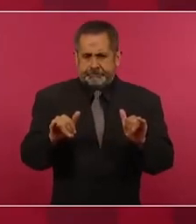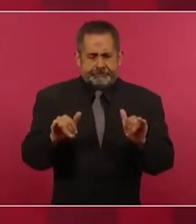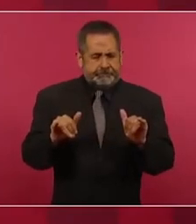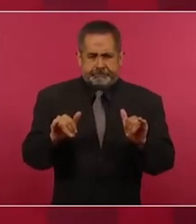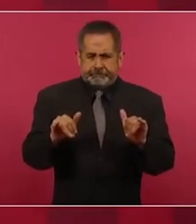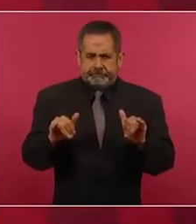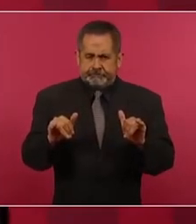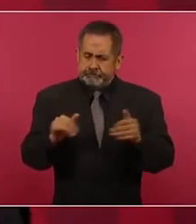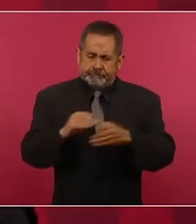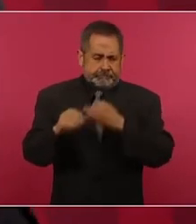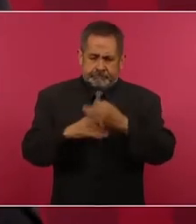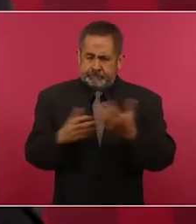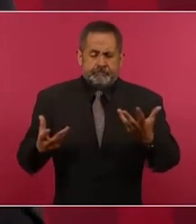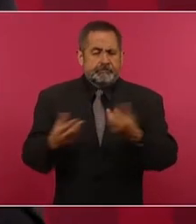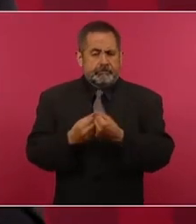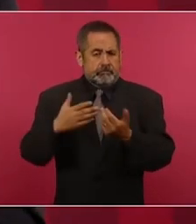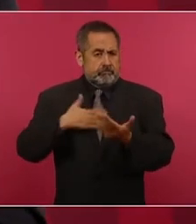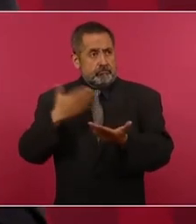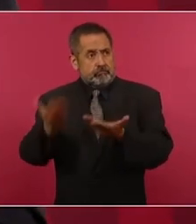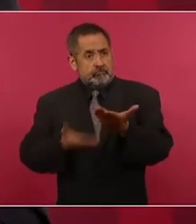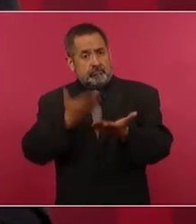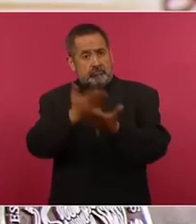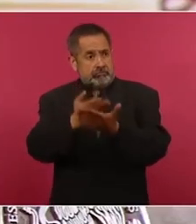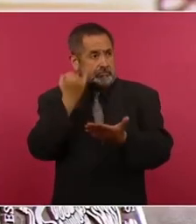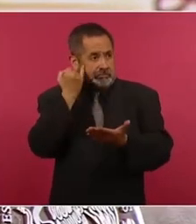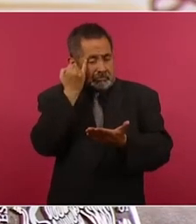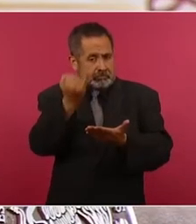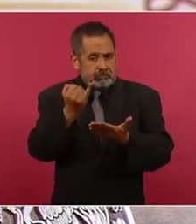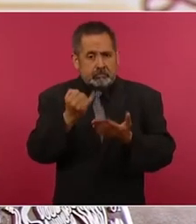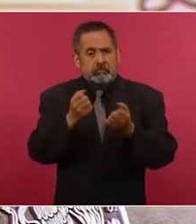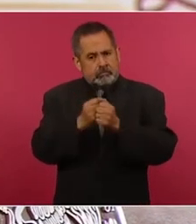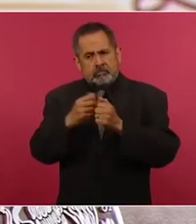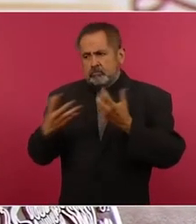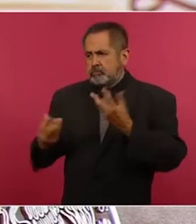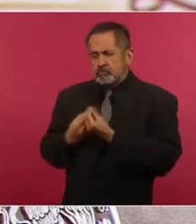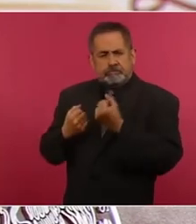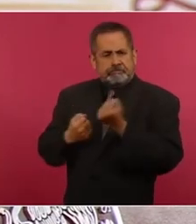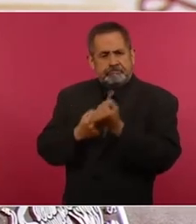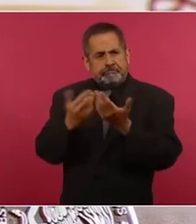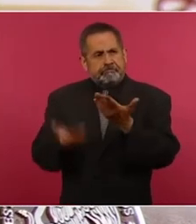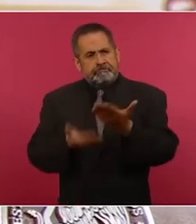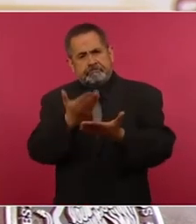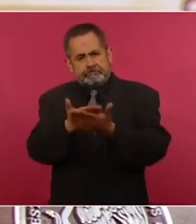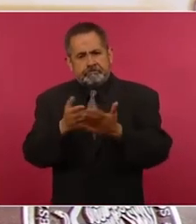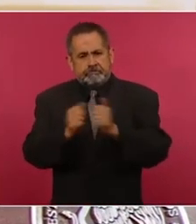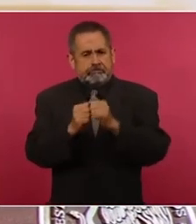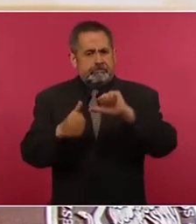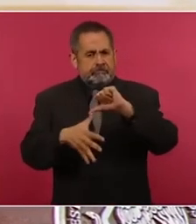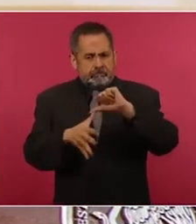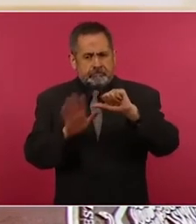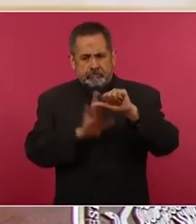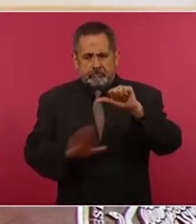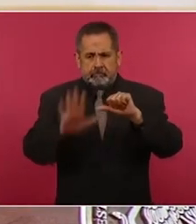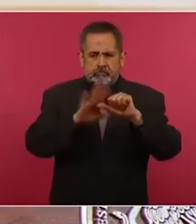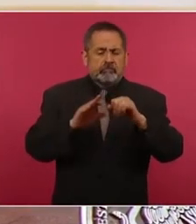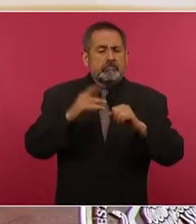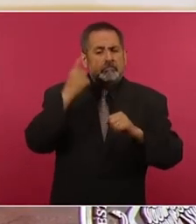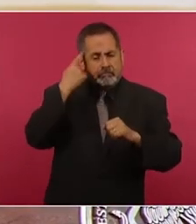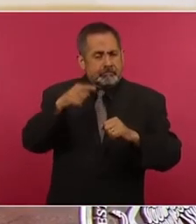la propuesta que estamos haciendo muchos en América Latina para